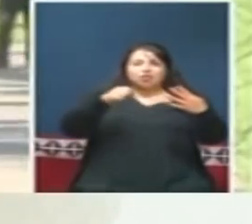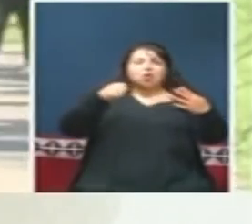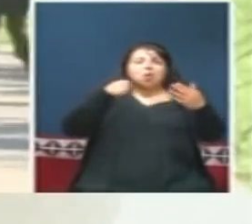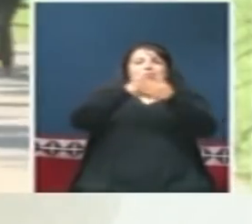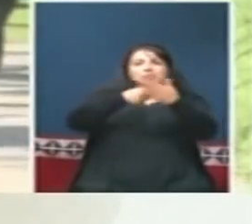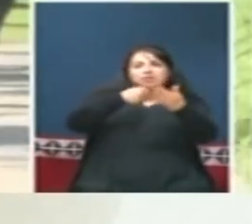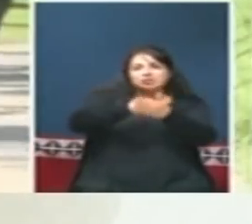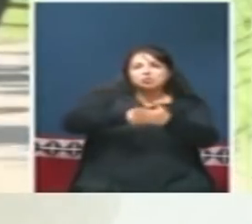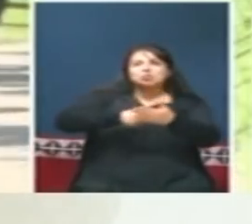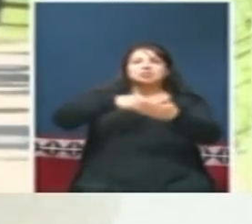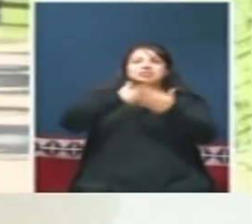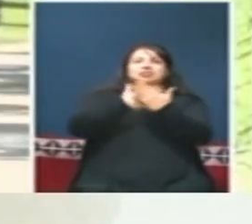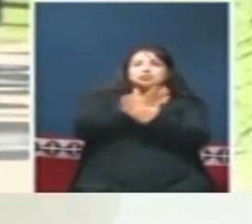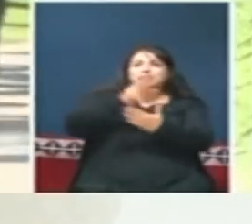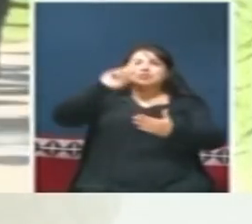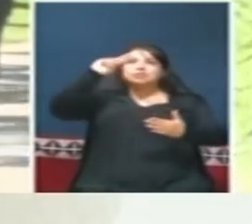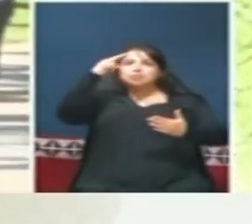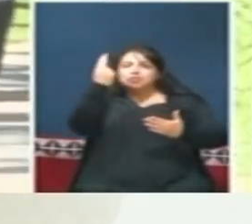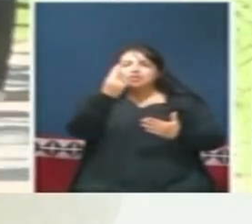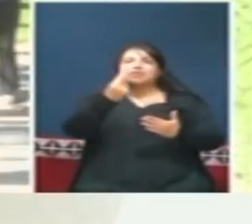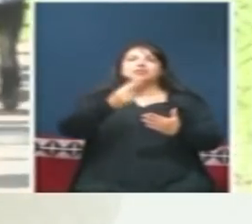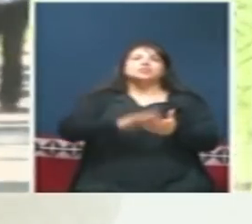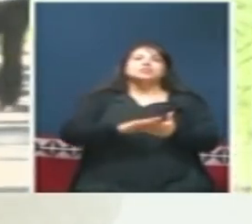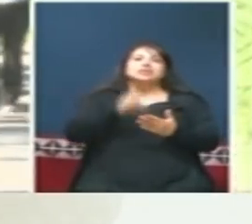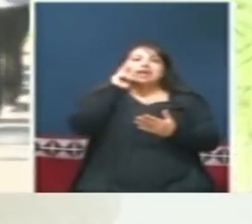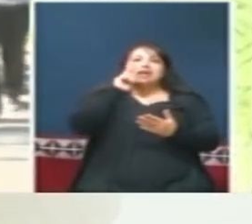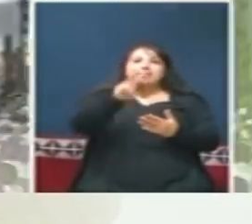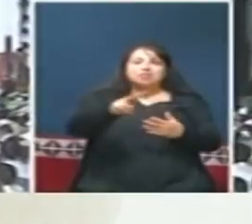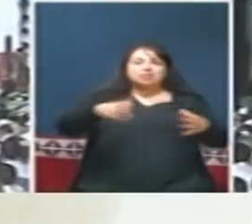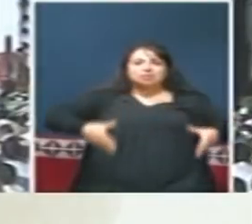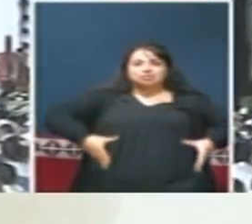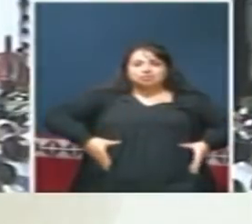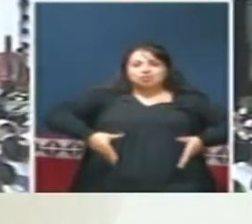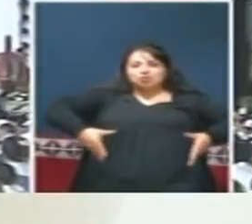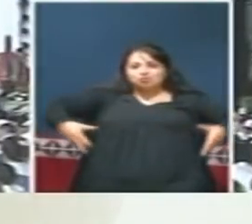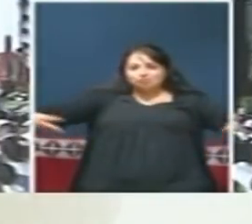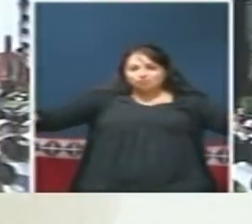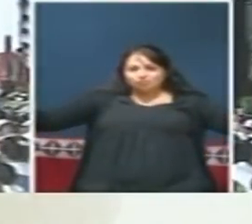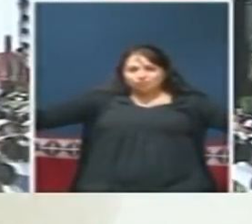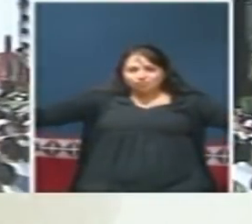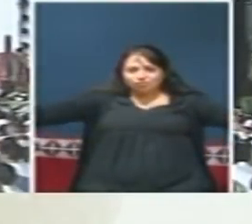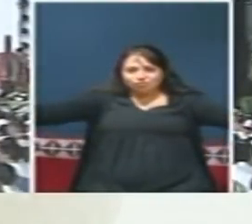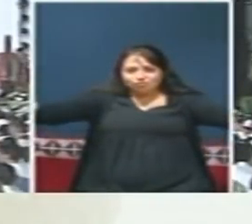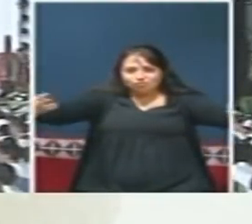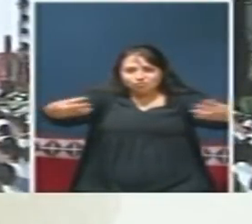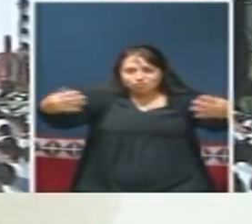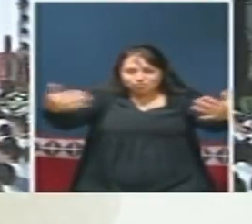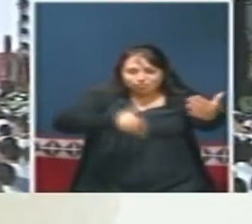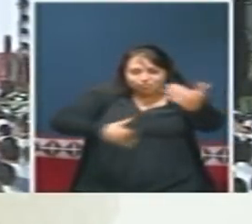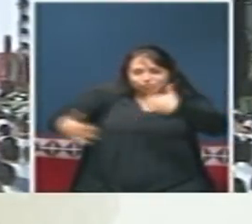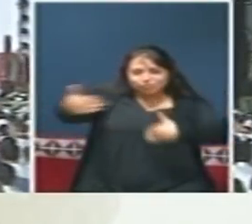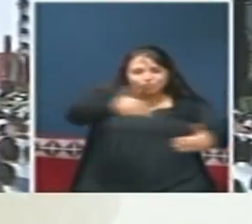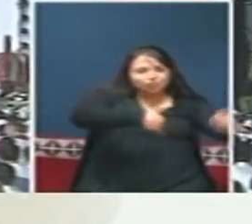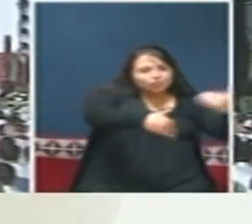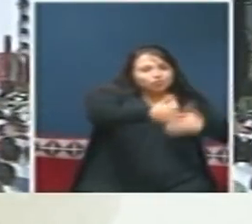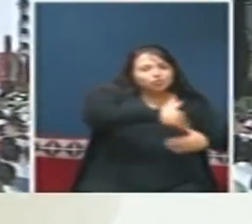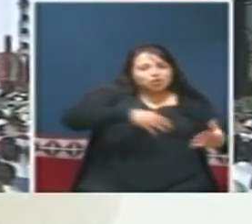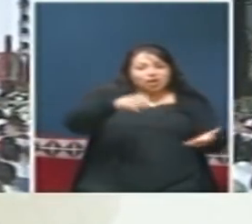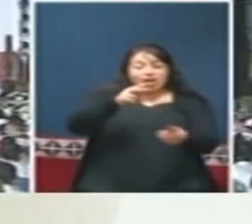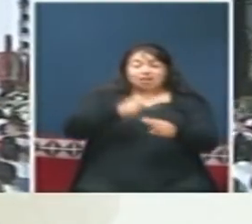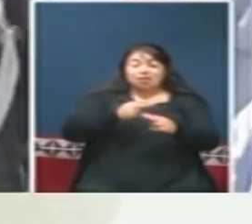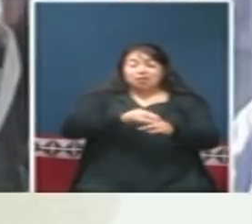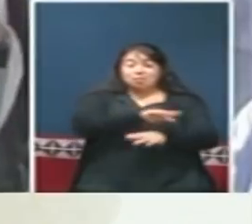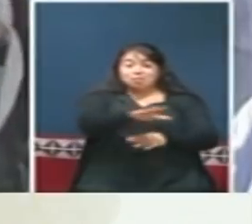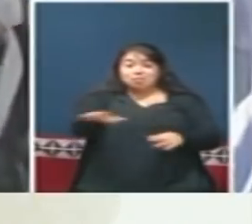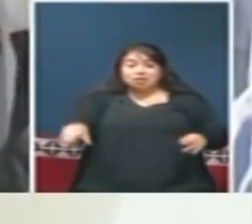ser beatificados. Bueno, vemos las columnas, aparte de gente que van y siguen ingresando a este parque de la ciudad. Es un lugar icónico en